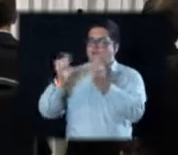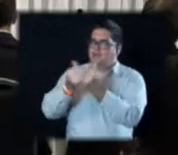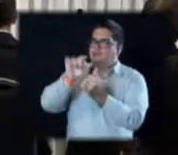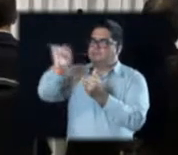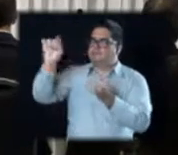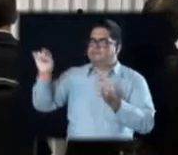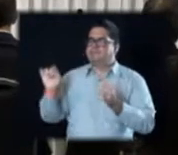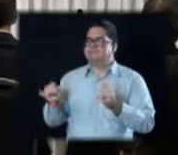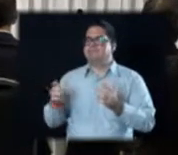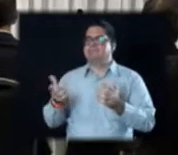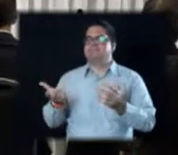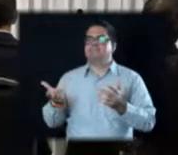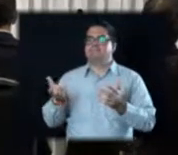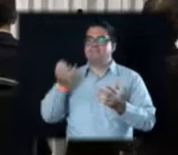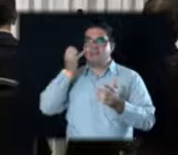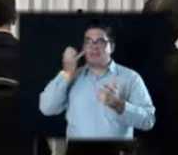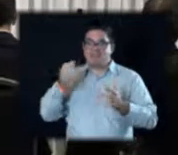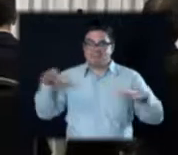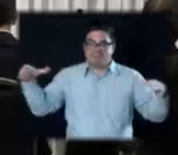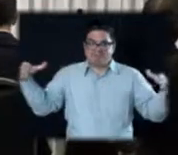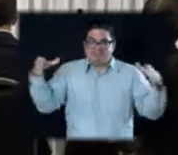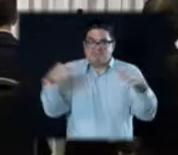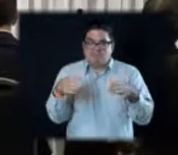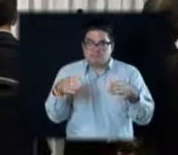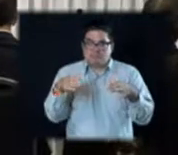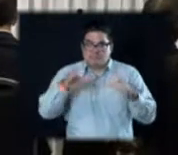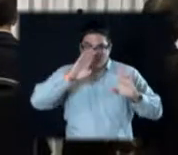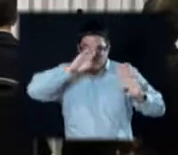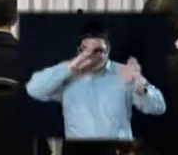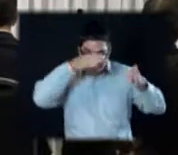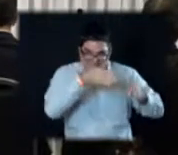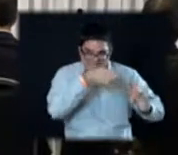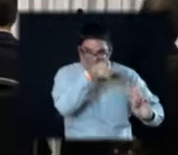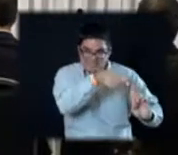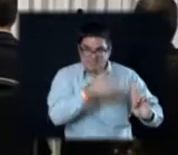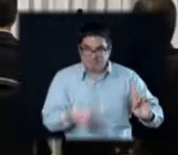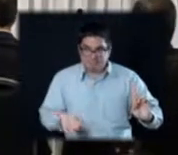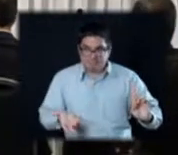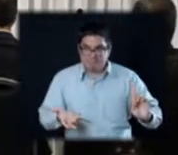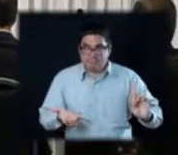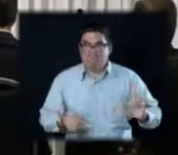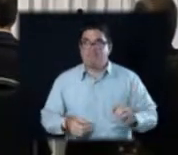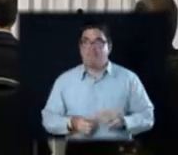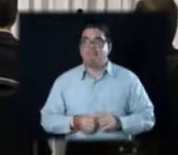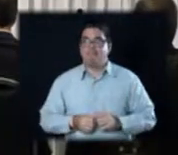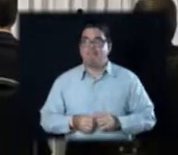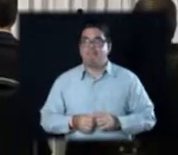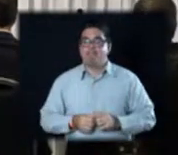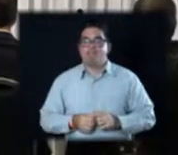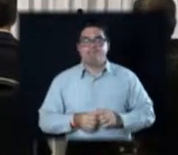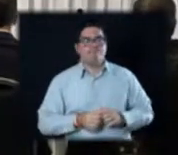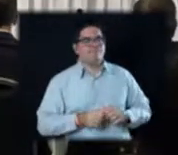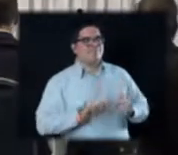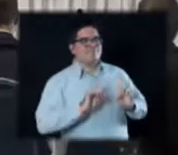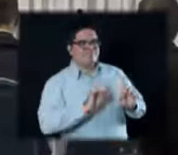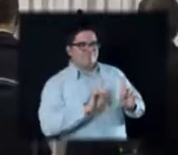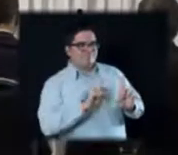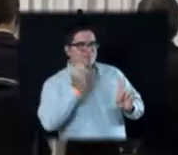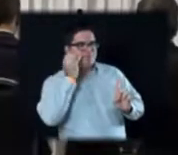nivel de gobierno, quizás con algunas entidades que permanezcan separadas, pero al menos el grueso,